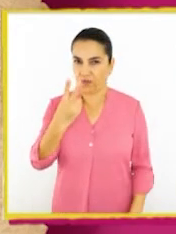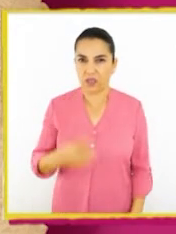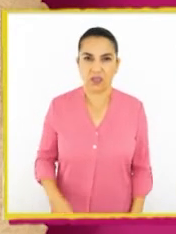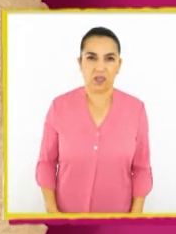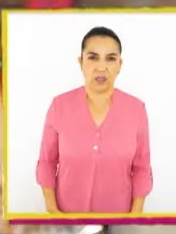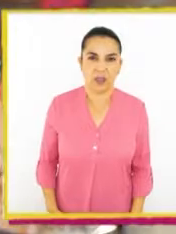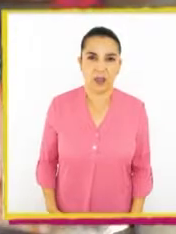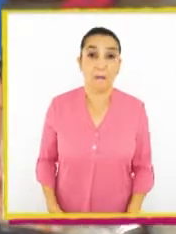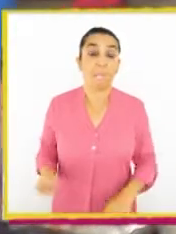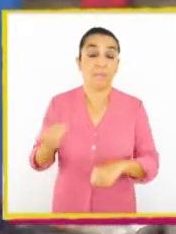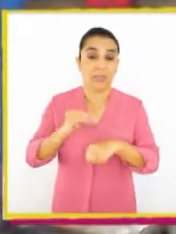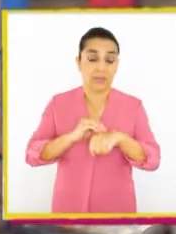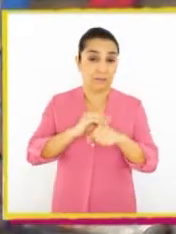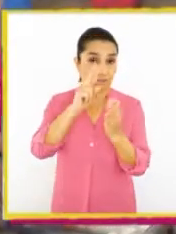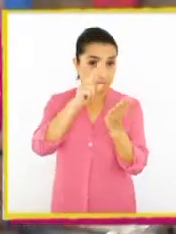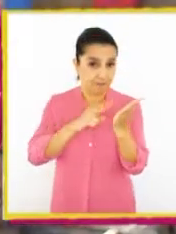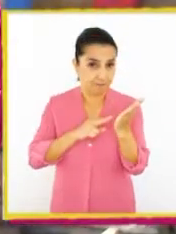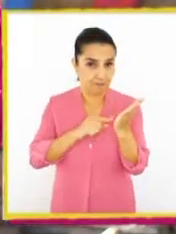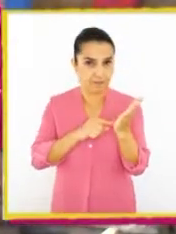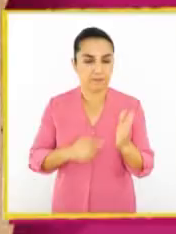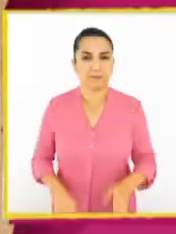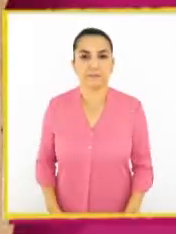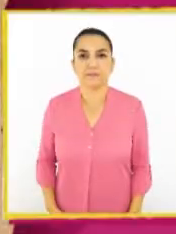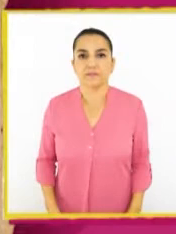A ver, ¿dónde encontramos pistas?